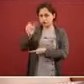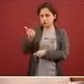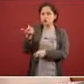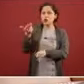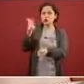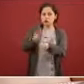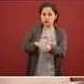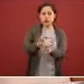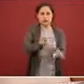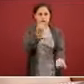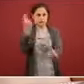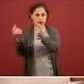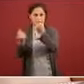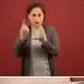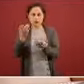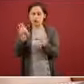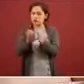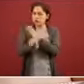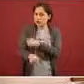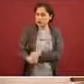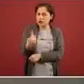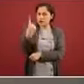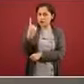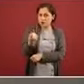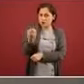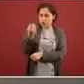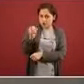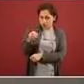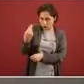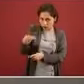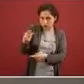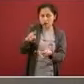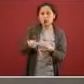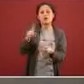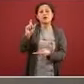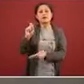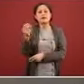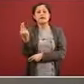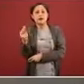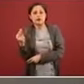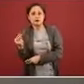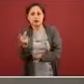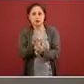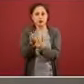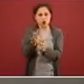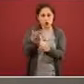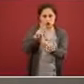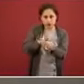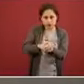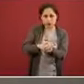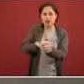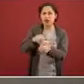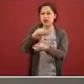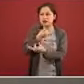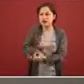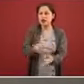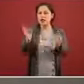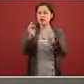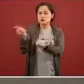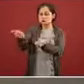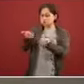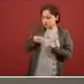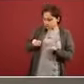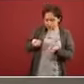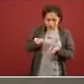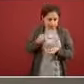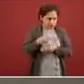Ayer, por ejemplo, el 1 de octubre, hoy el hospital 20 de noviembre, siguen quejándose de que no dan los insumos todavía.